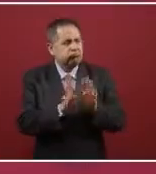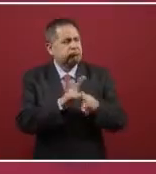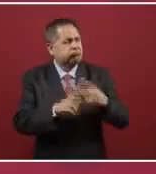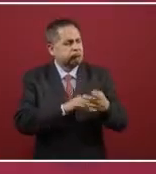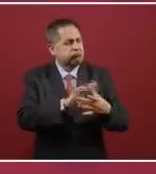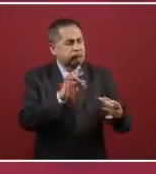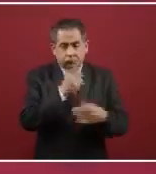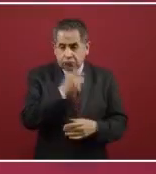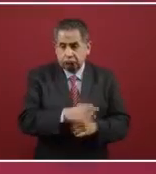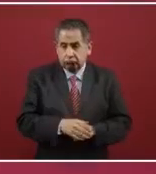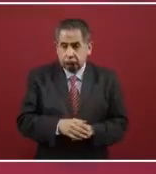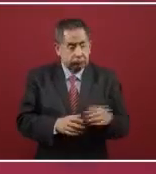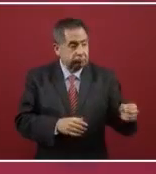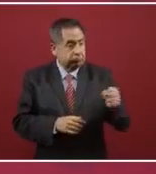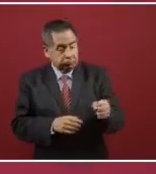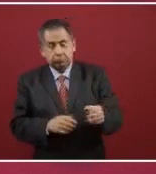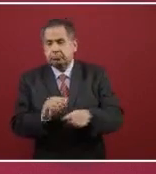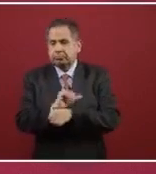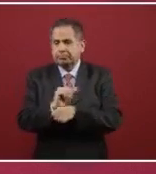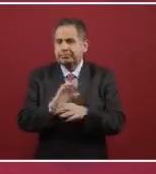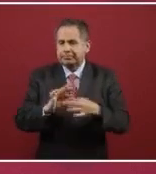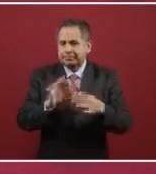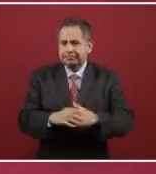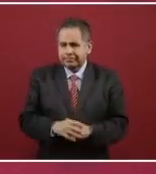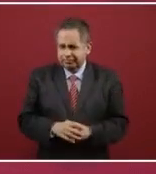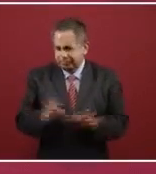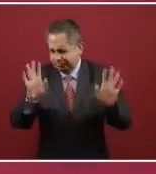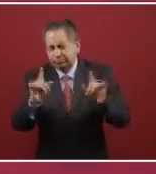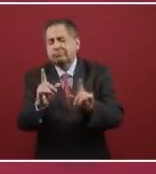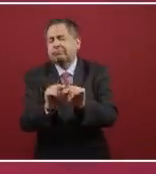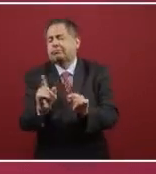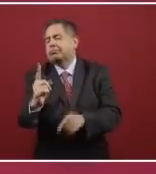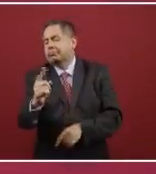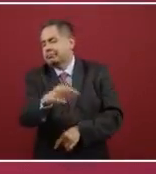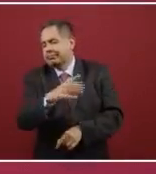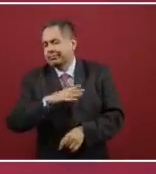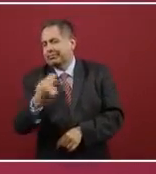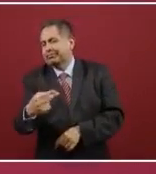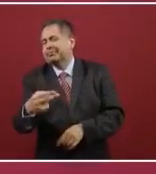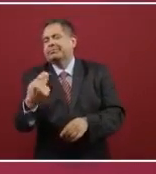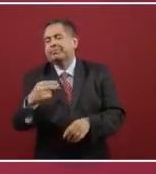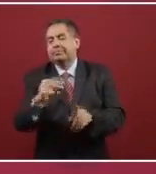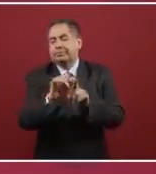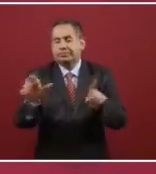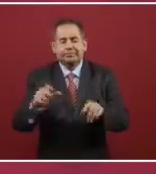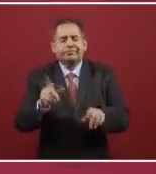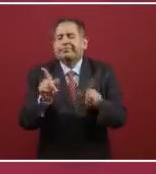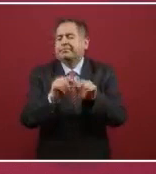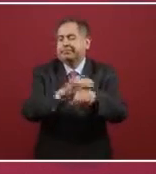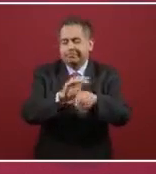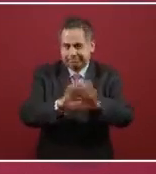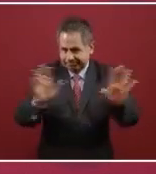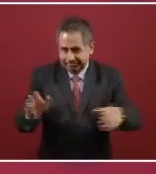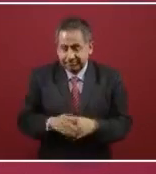cómo. Y salió ahí de actor. ¿Quién? Uno de los que está ahí. ¿Con qué letra empieza? Amigo.